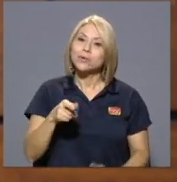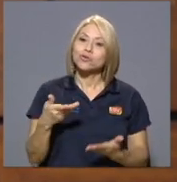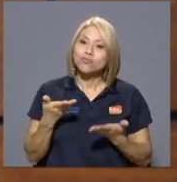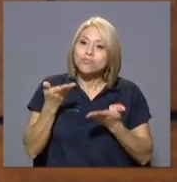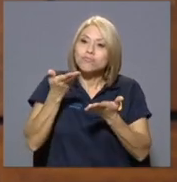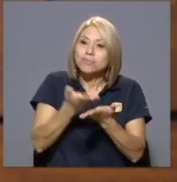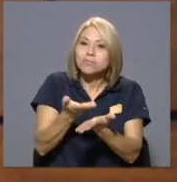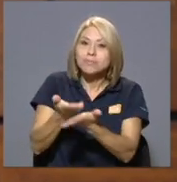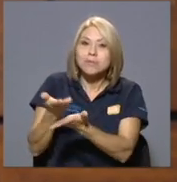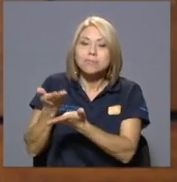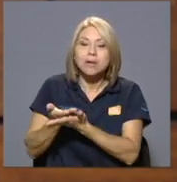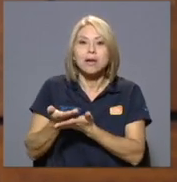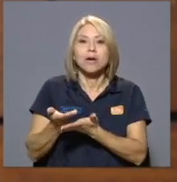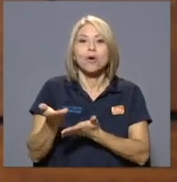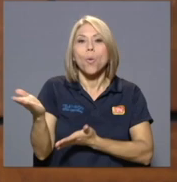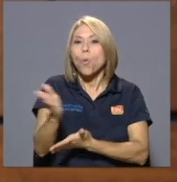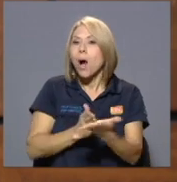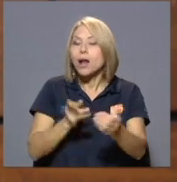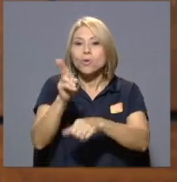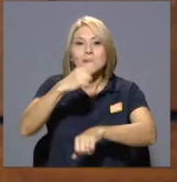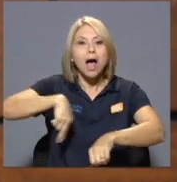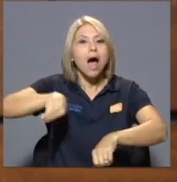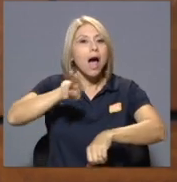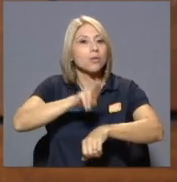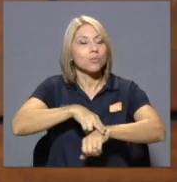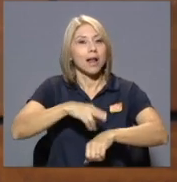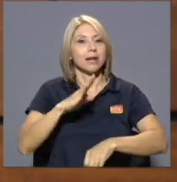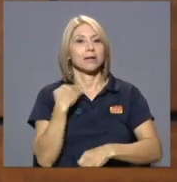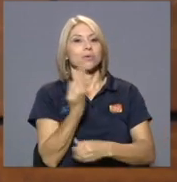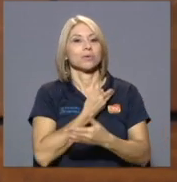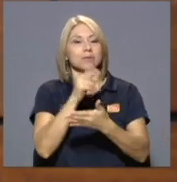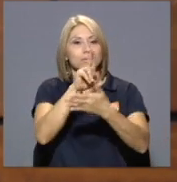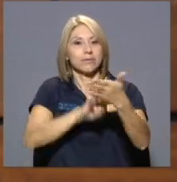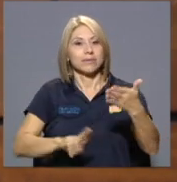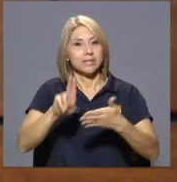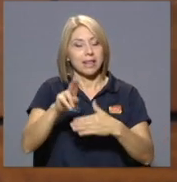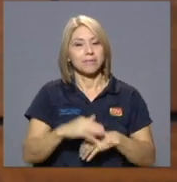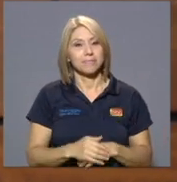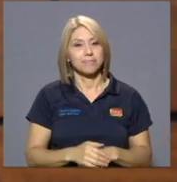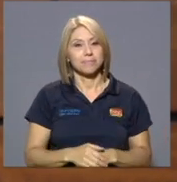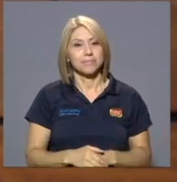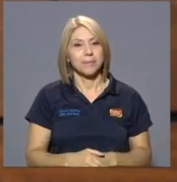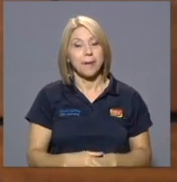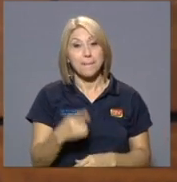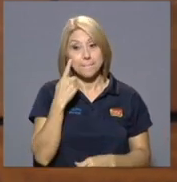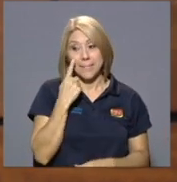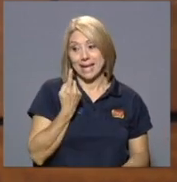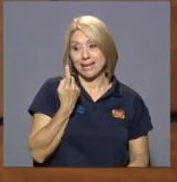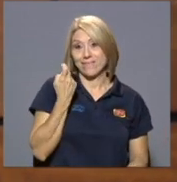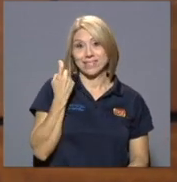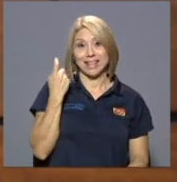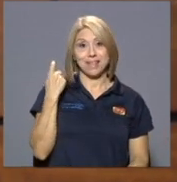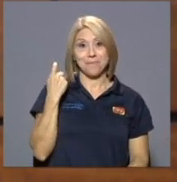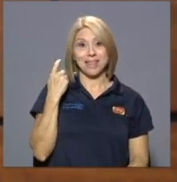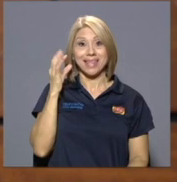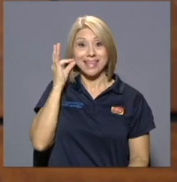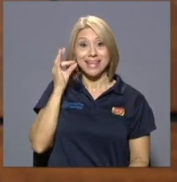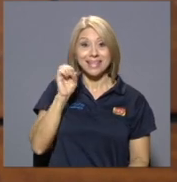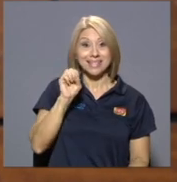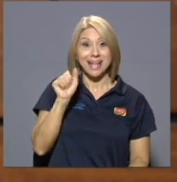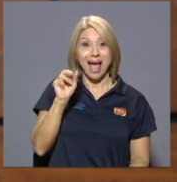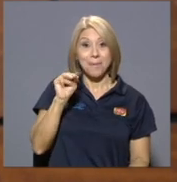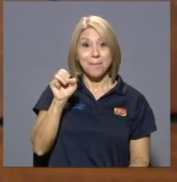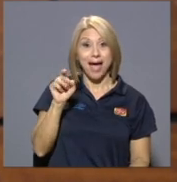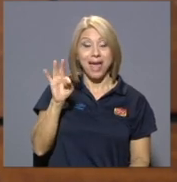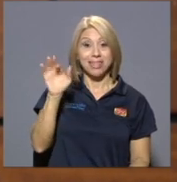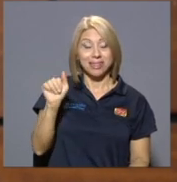espacios como algo que tiene que ser natural dentro de nuestra universidad. Vea Claro. que recientemente yo creo que Samantha nos da una lección de vida a todos